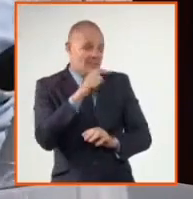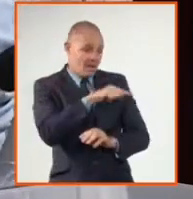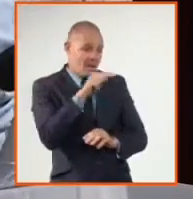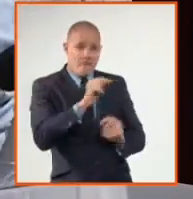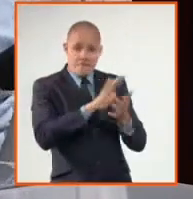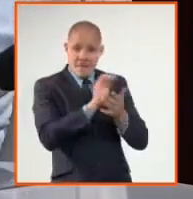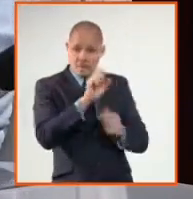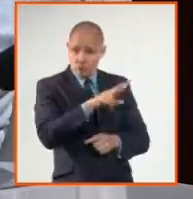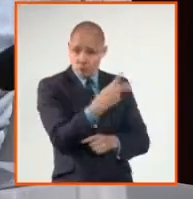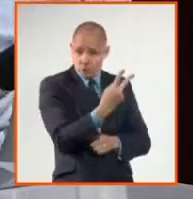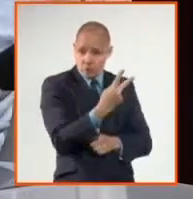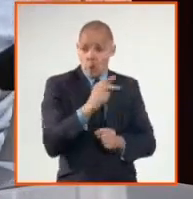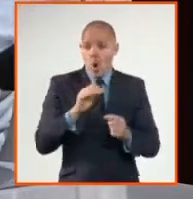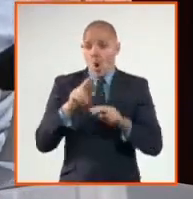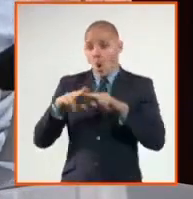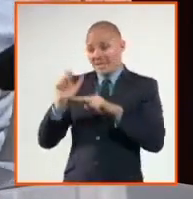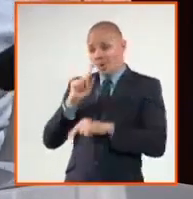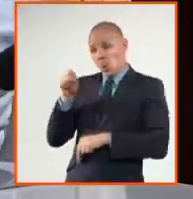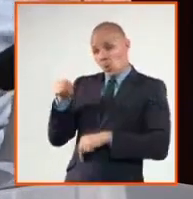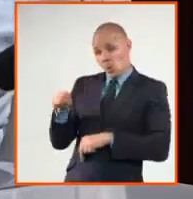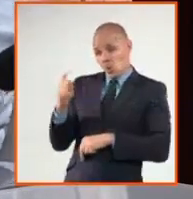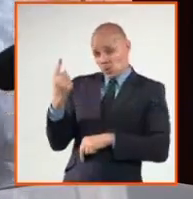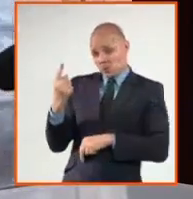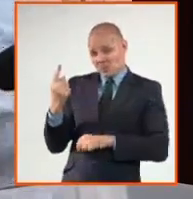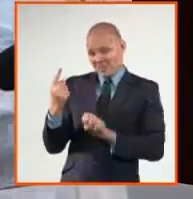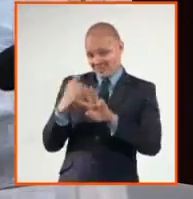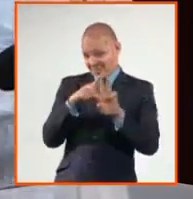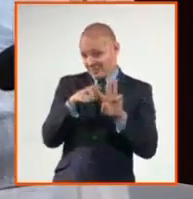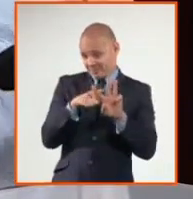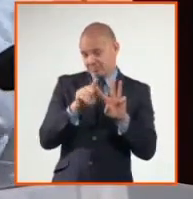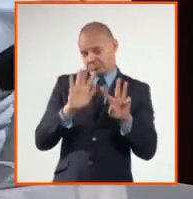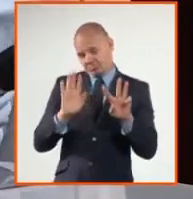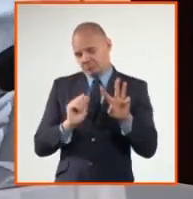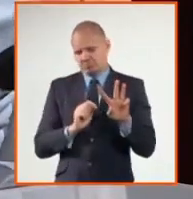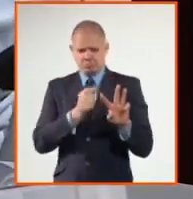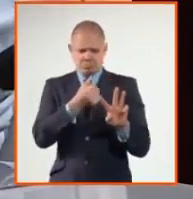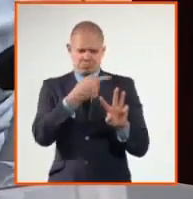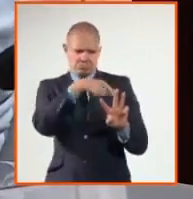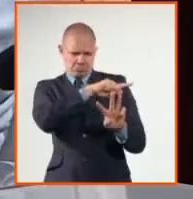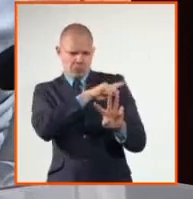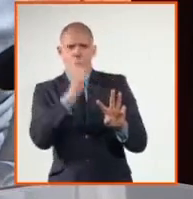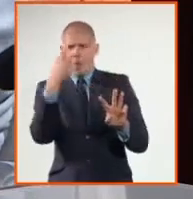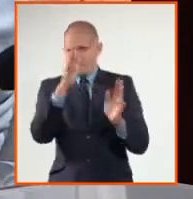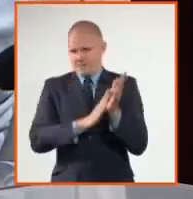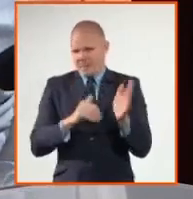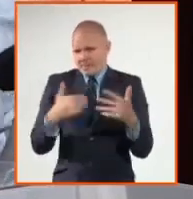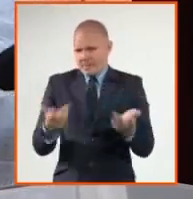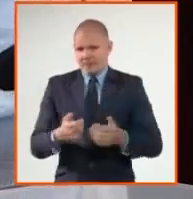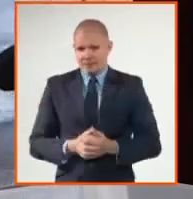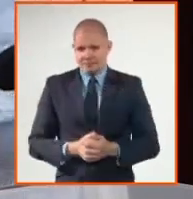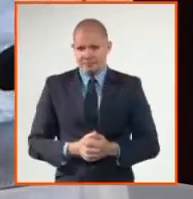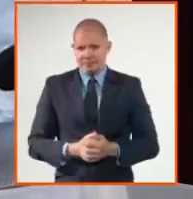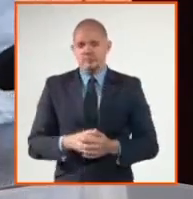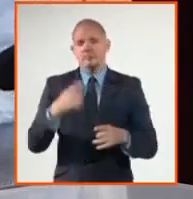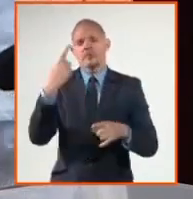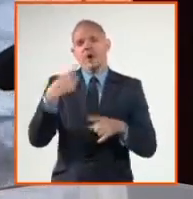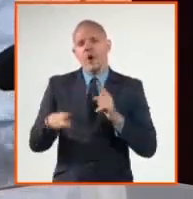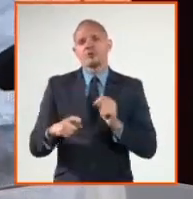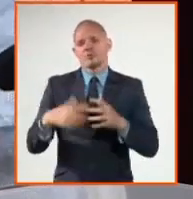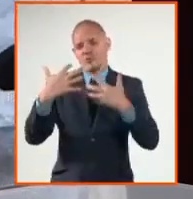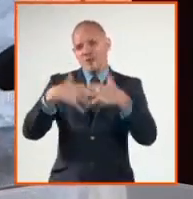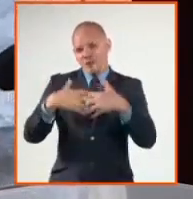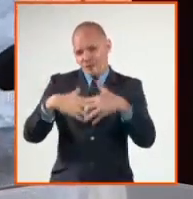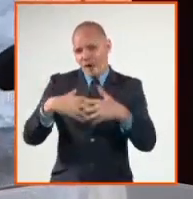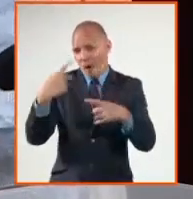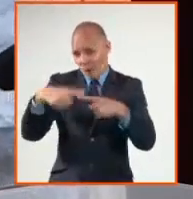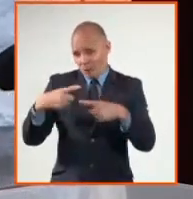hace recientemente hace aproximadamente un mes el bloque 4 la termoeléctrica de octubre un bloque que también está fuera de ciclo mantenimiento